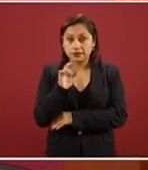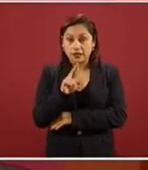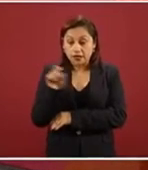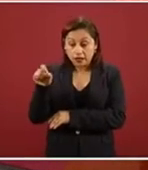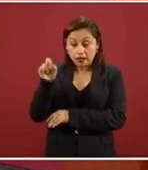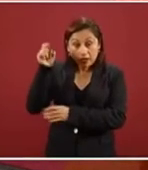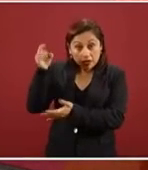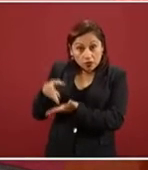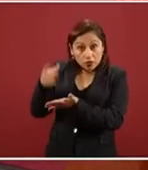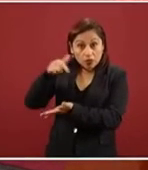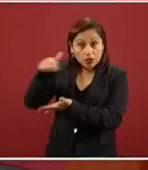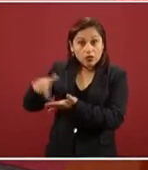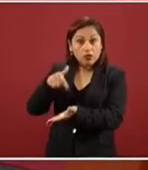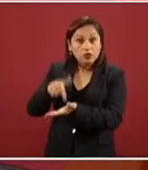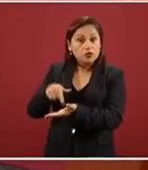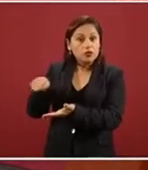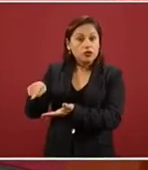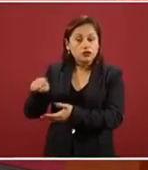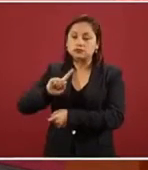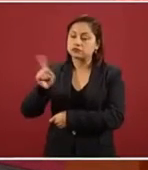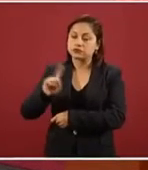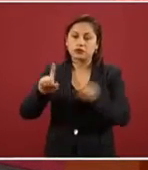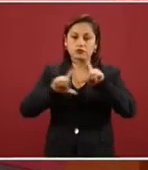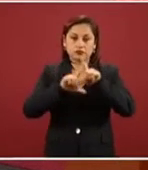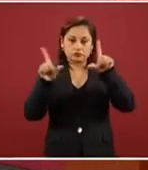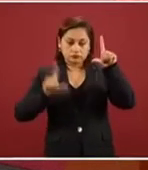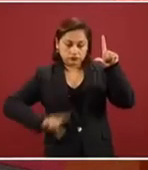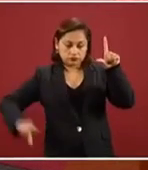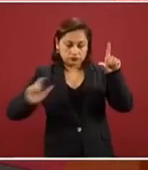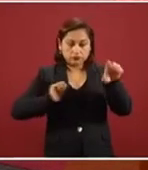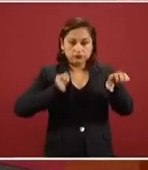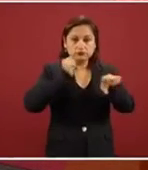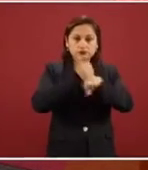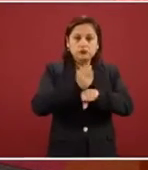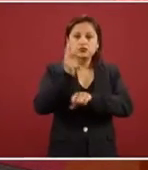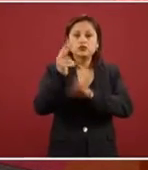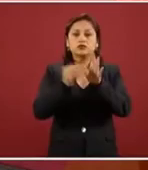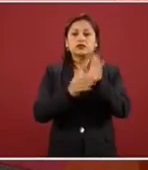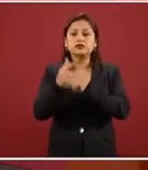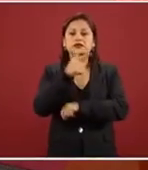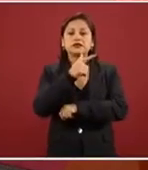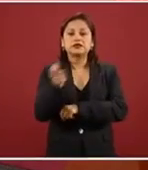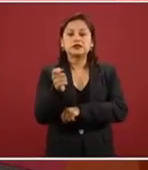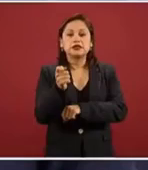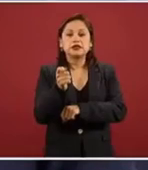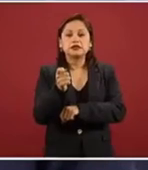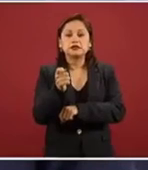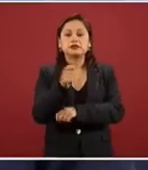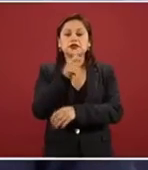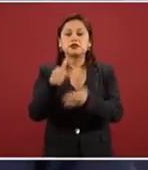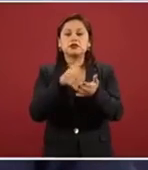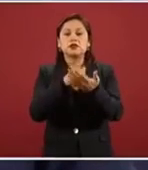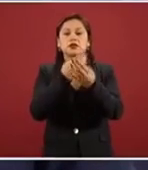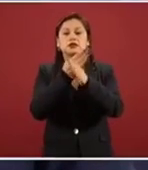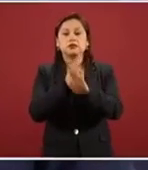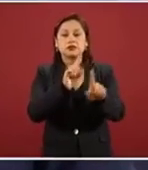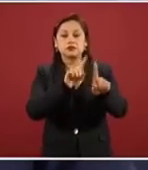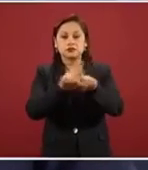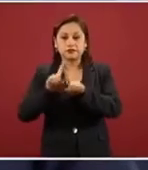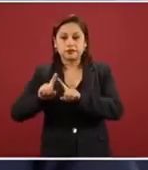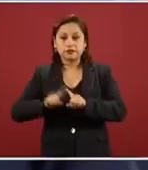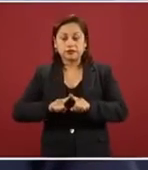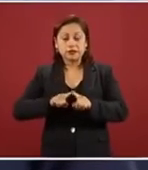a empezar con 2,700 sucursales. Y ahora todas las cabeceras